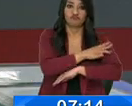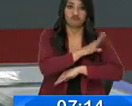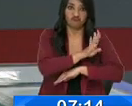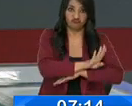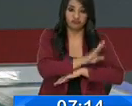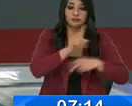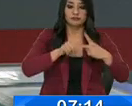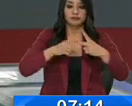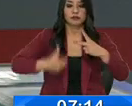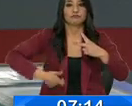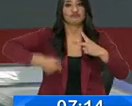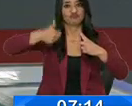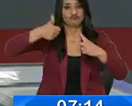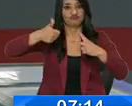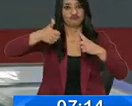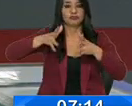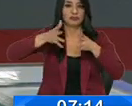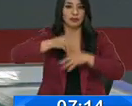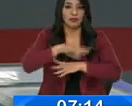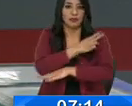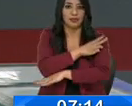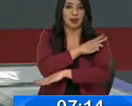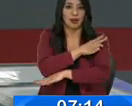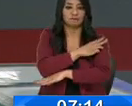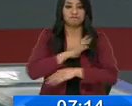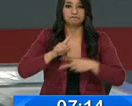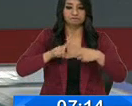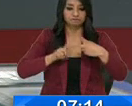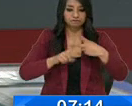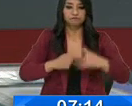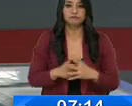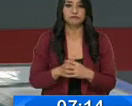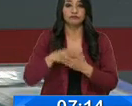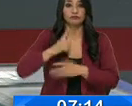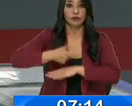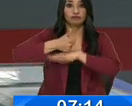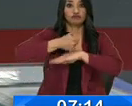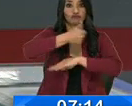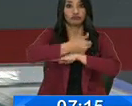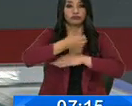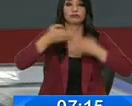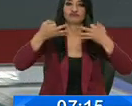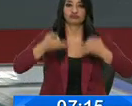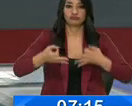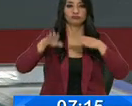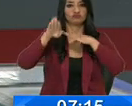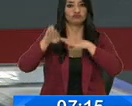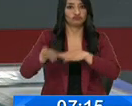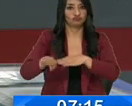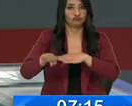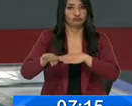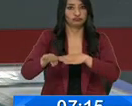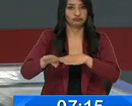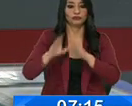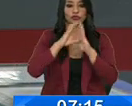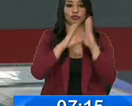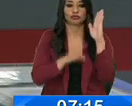y el comandante general del Ejército. El alto mando reiteró su respaldo al orden